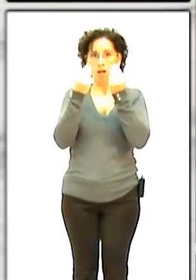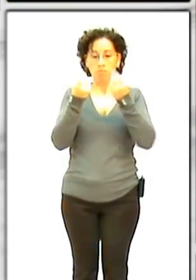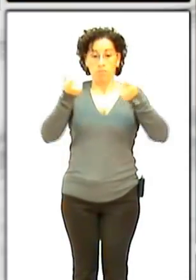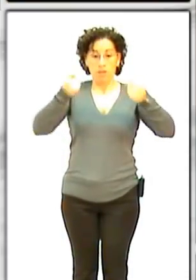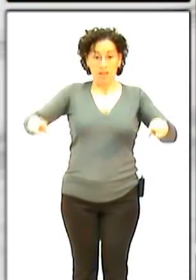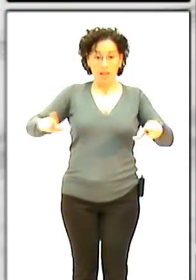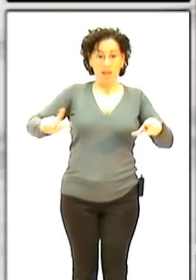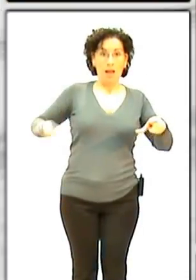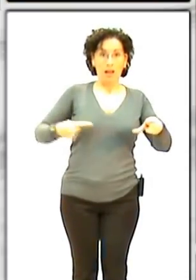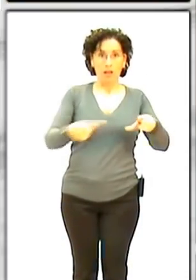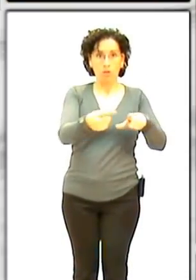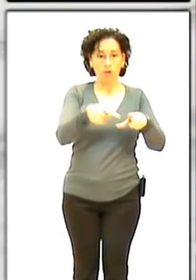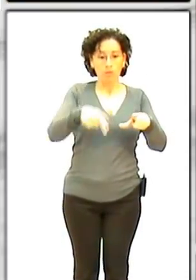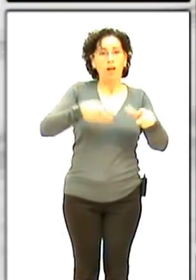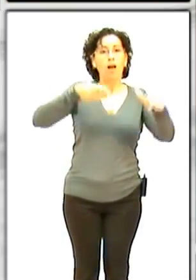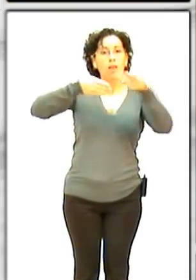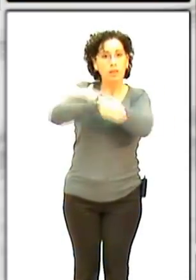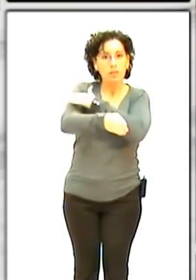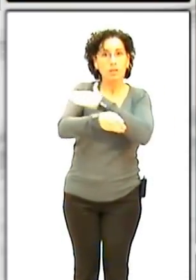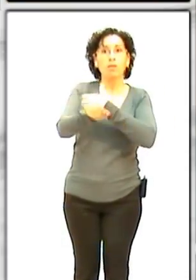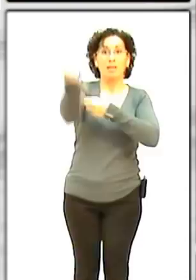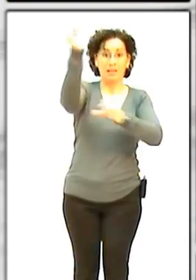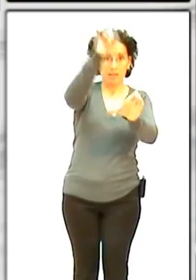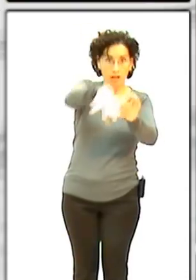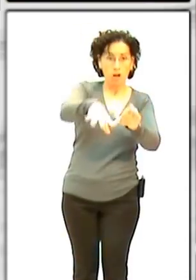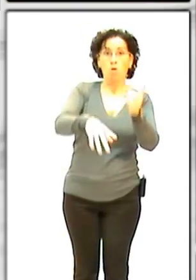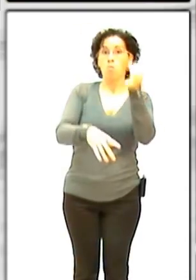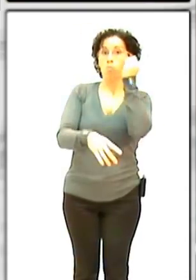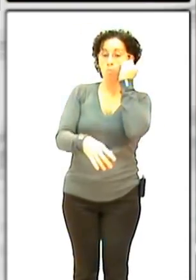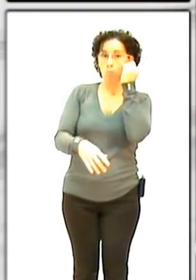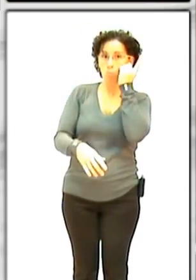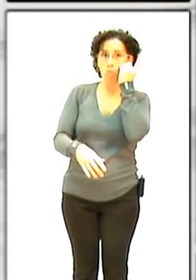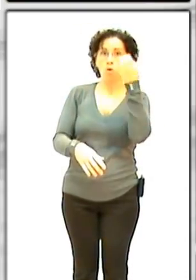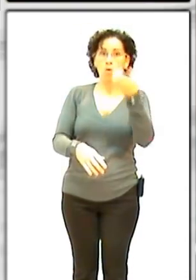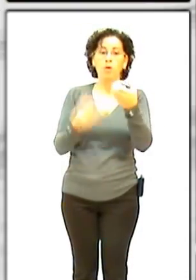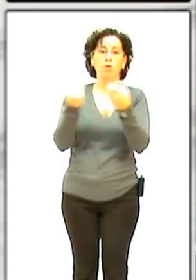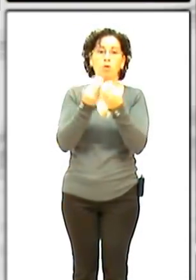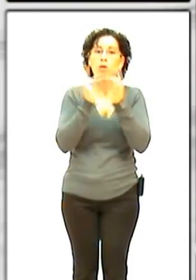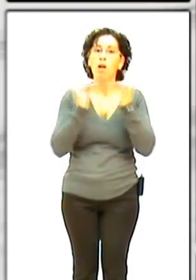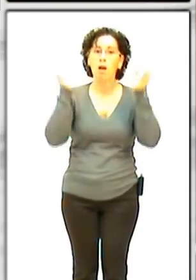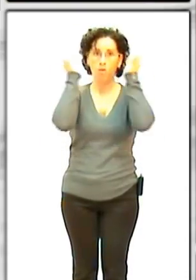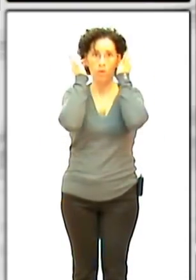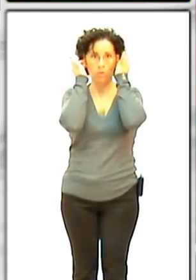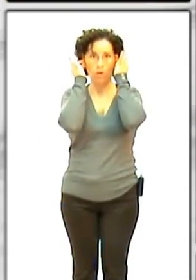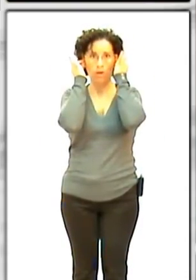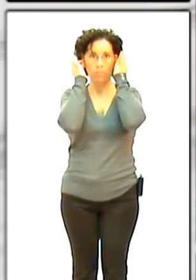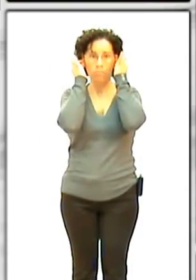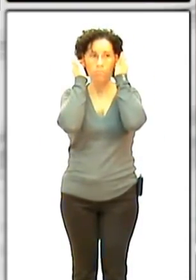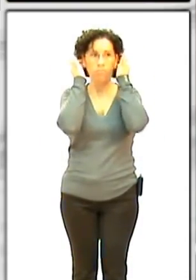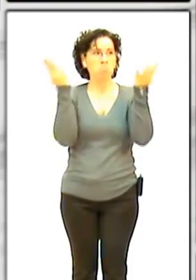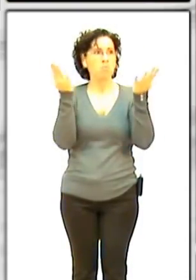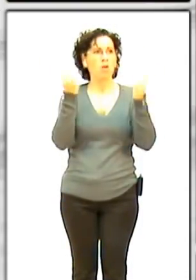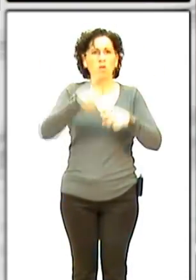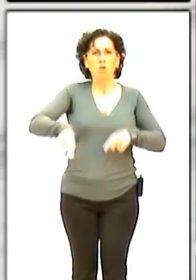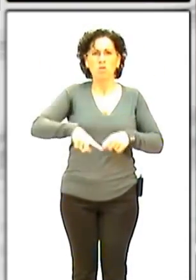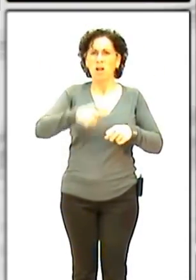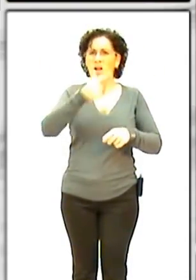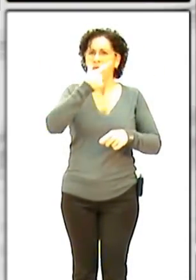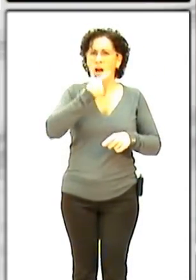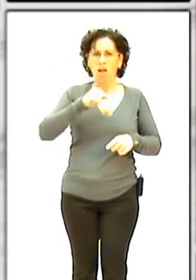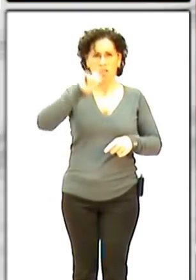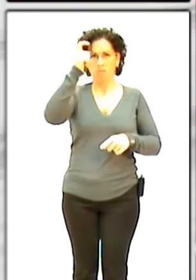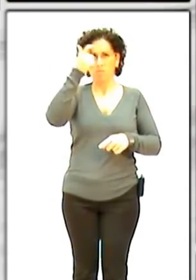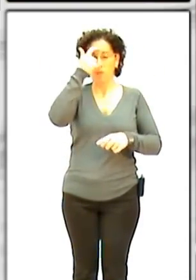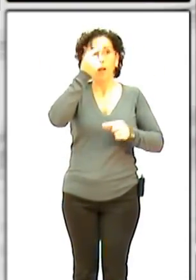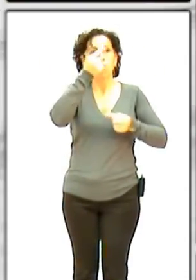que sería accesible a través de dispositivos móviles, a través de los auriculares, con conceptos bastante sencillos que se han ido depurando